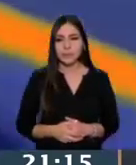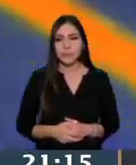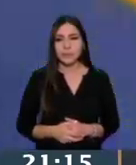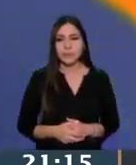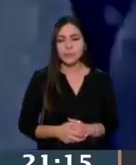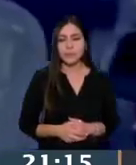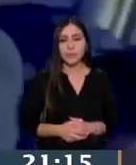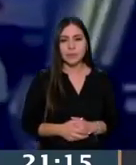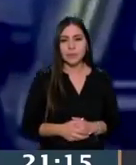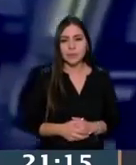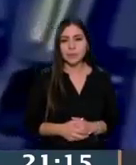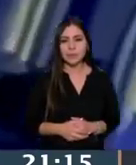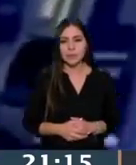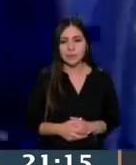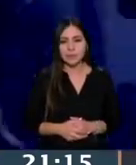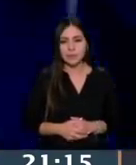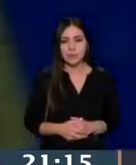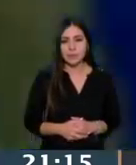Agáchese.